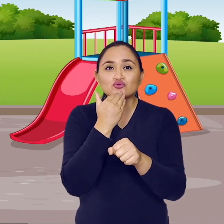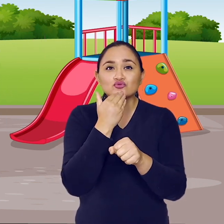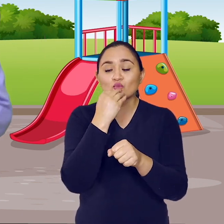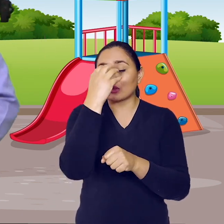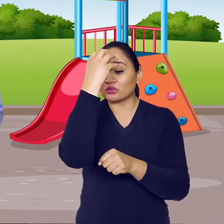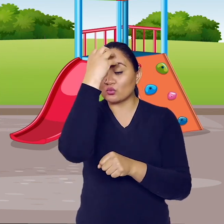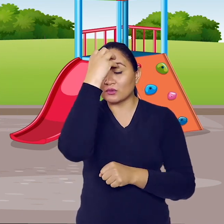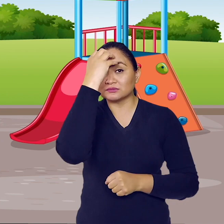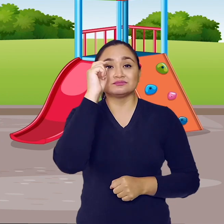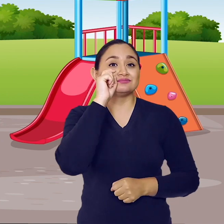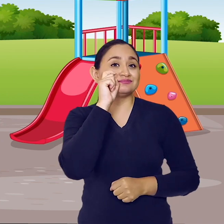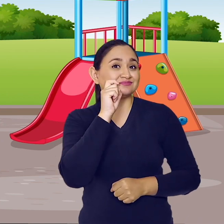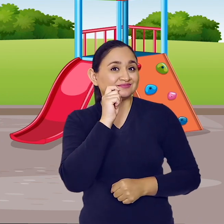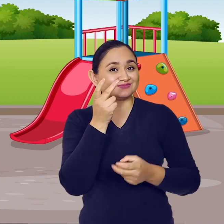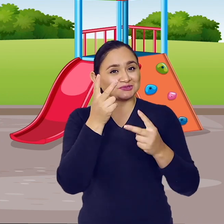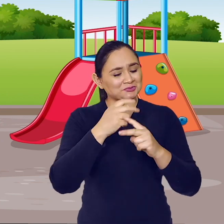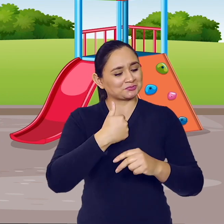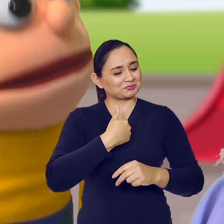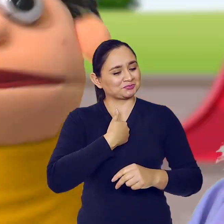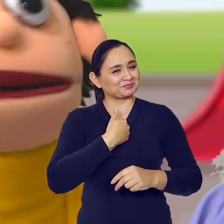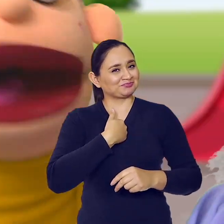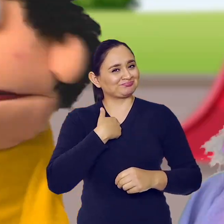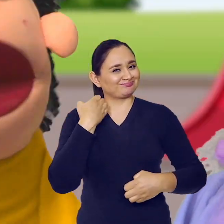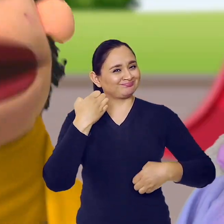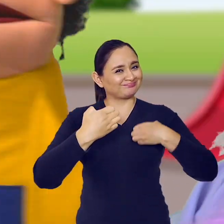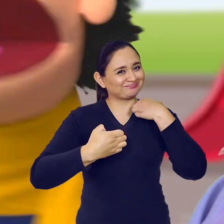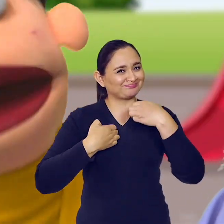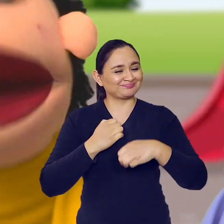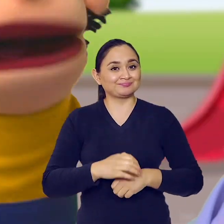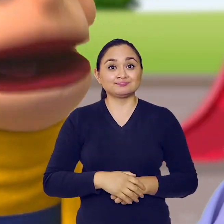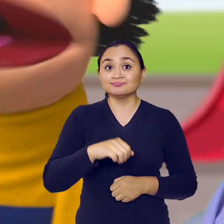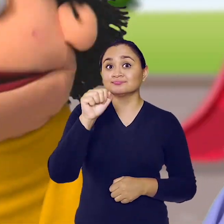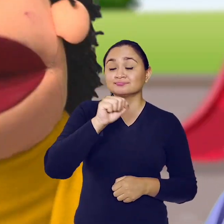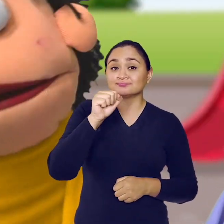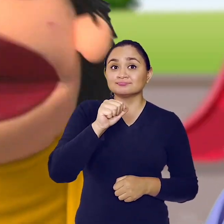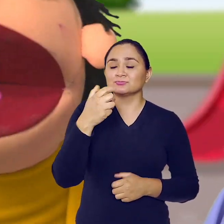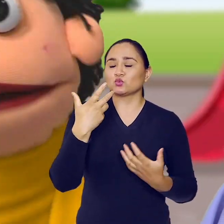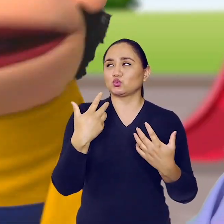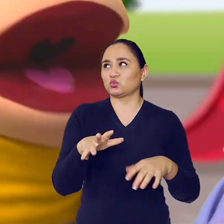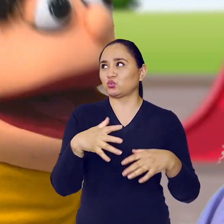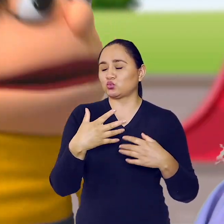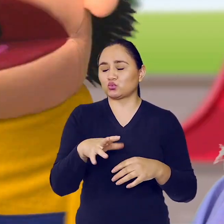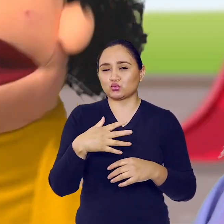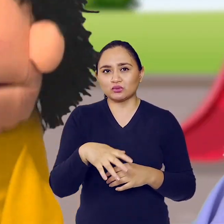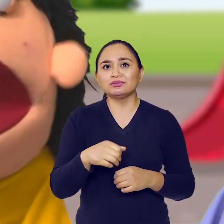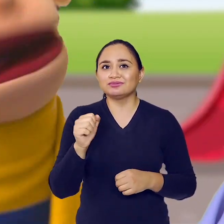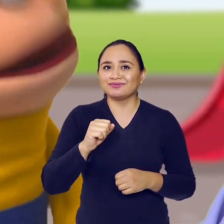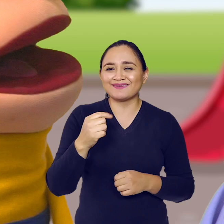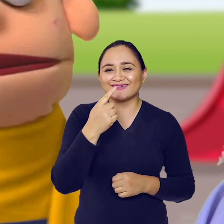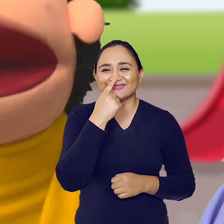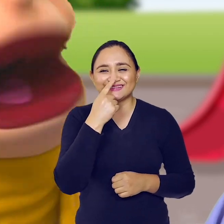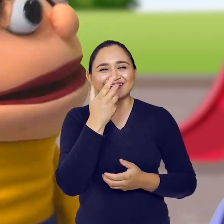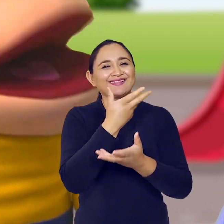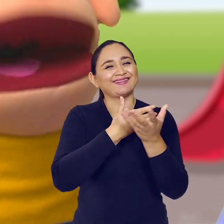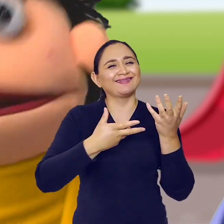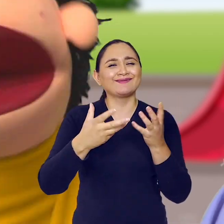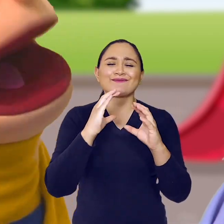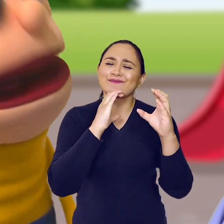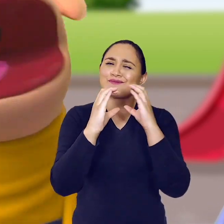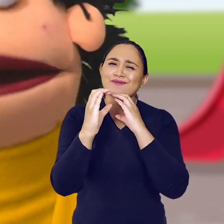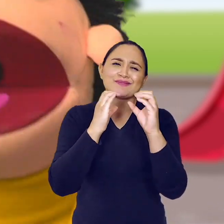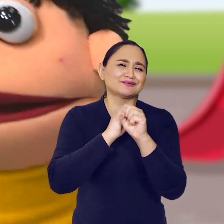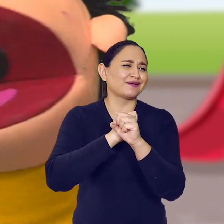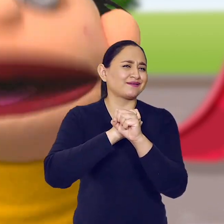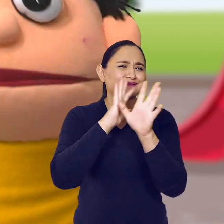la sexualidad y la afectividad. ¡Sí! ¡Ay, qué bueno! ¡Ay, es tan chévere conversar